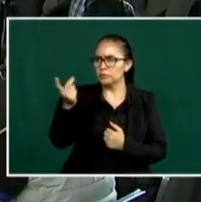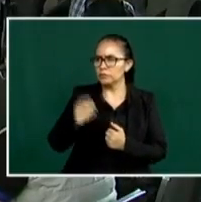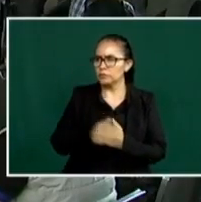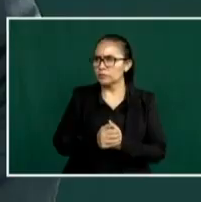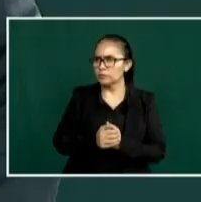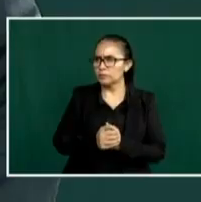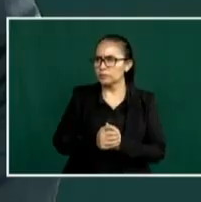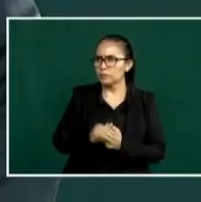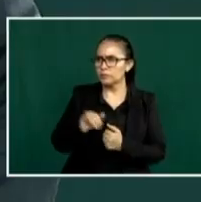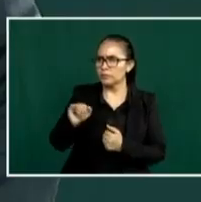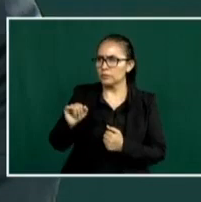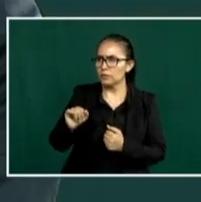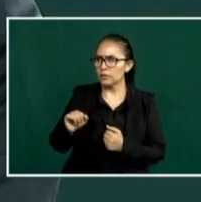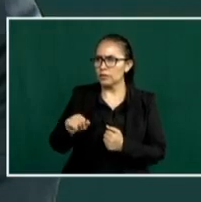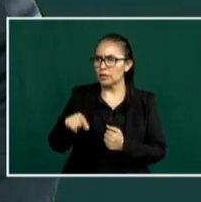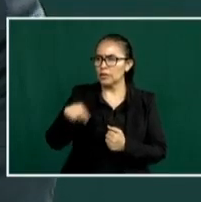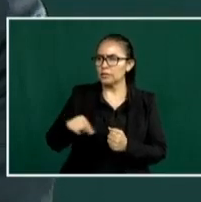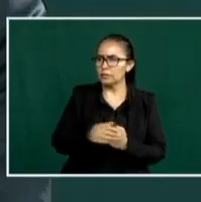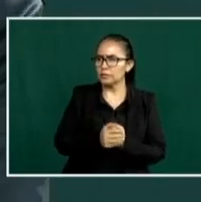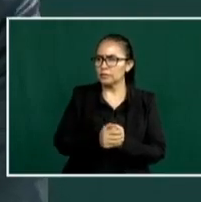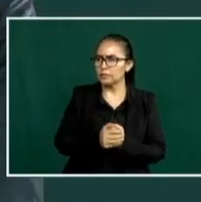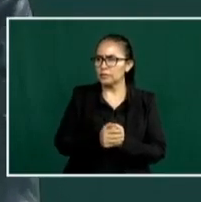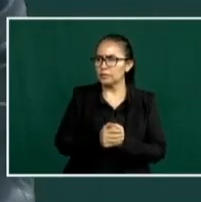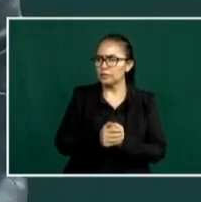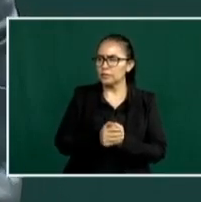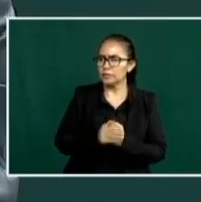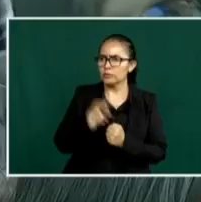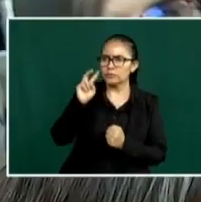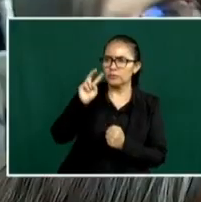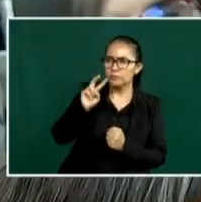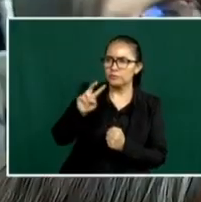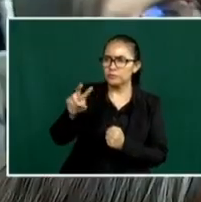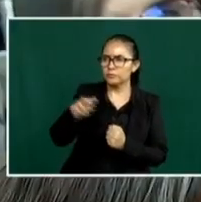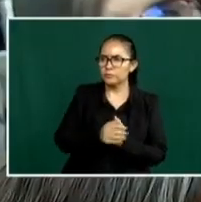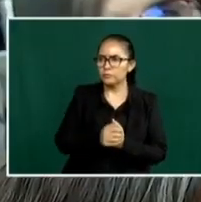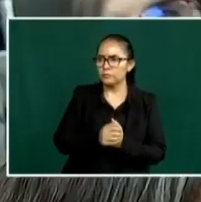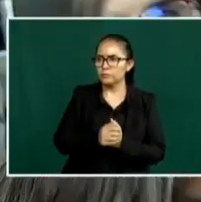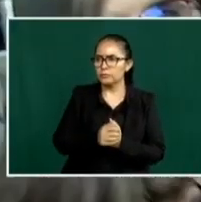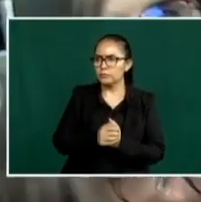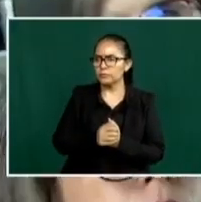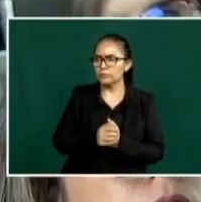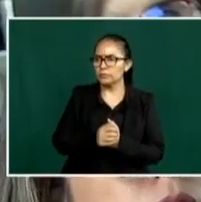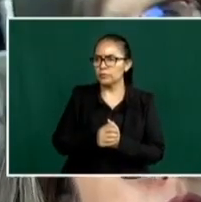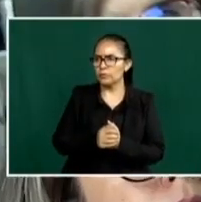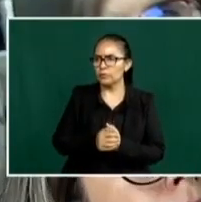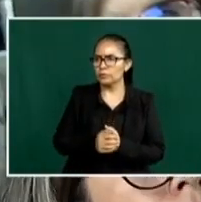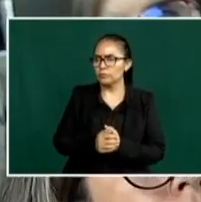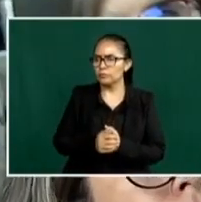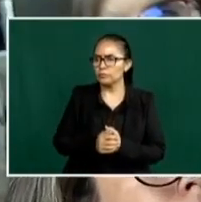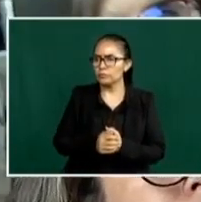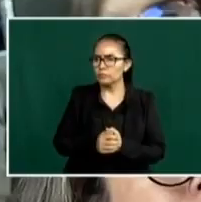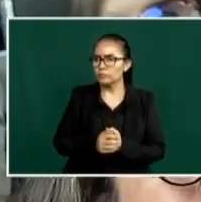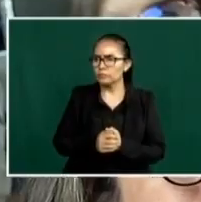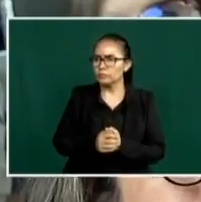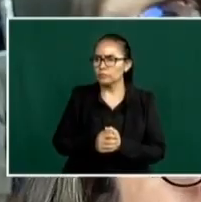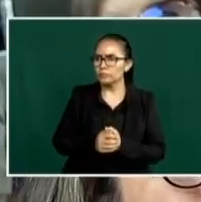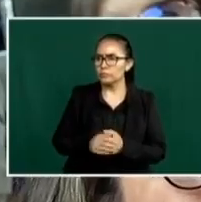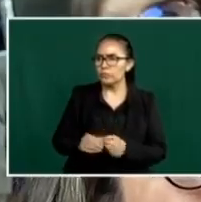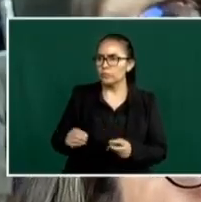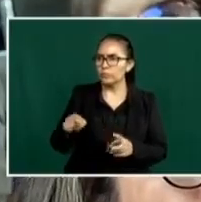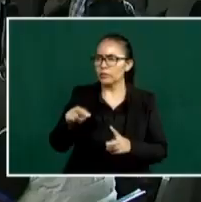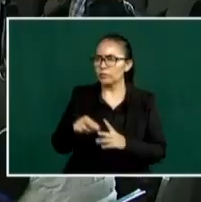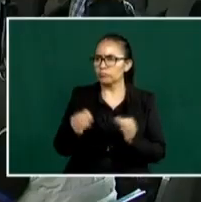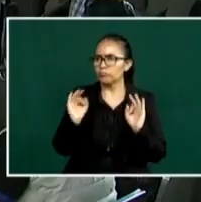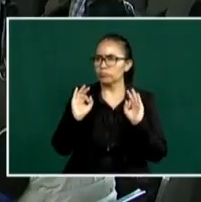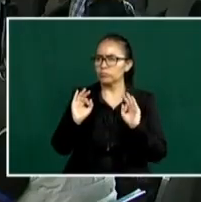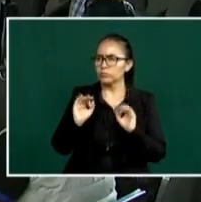personal, sí se han hecho a través de notas periodísticas, y que no se le sigue y no se le da seguimiento. Dentro de la